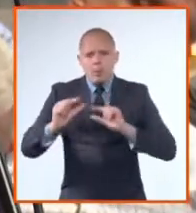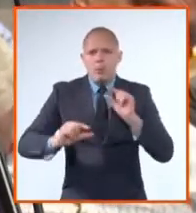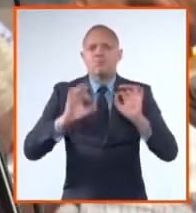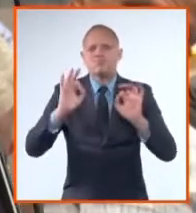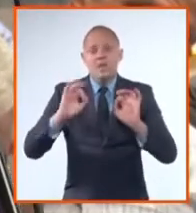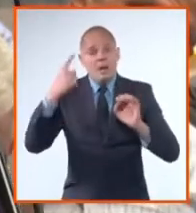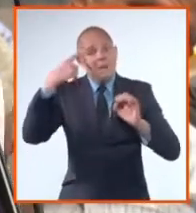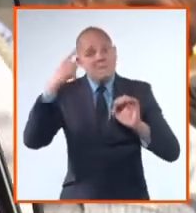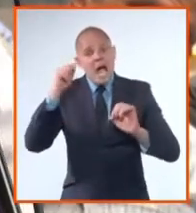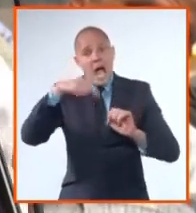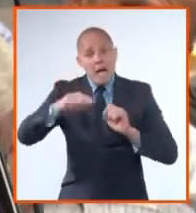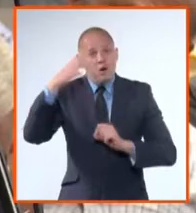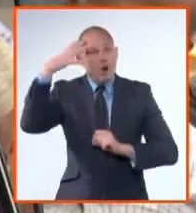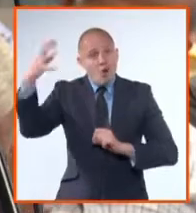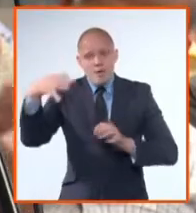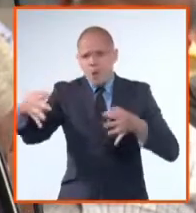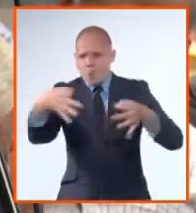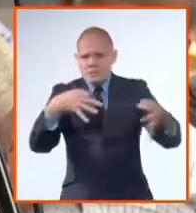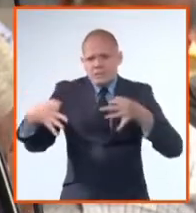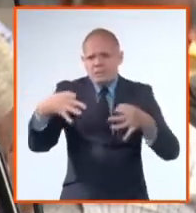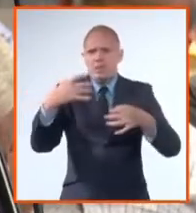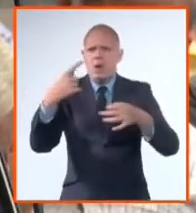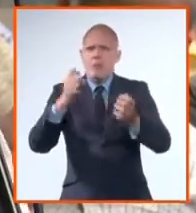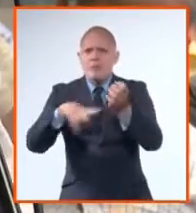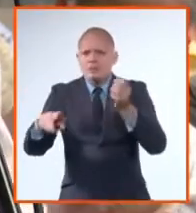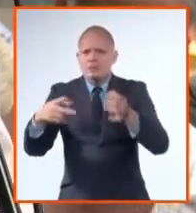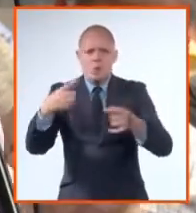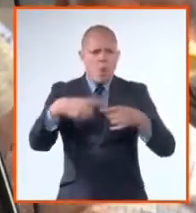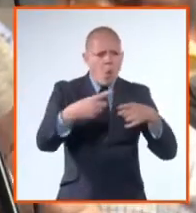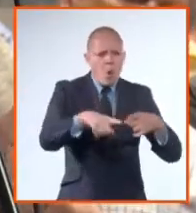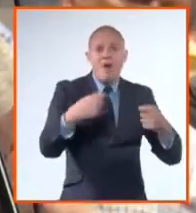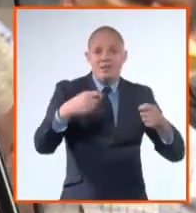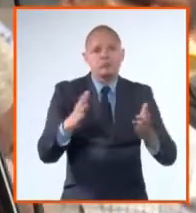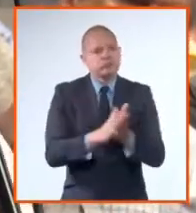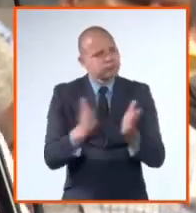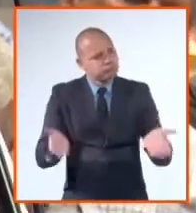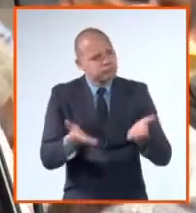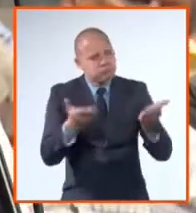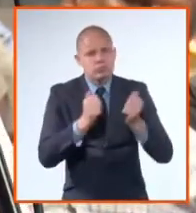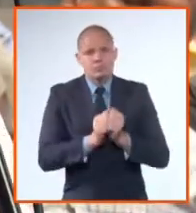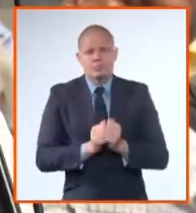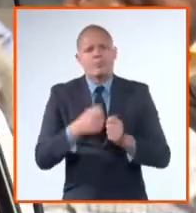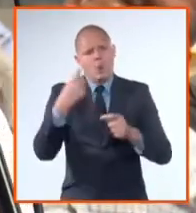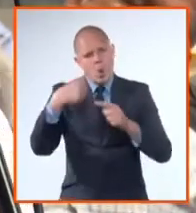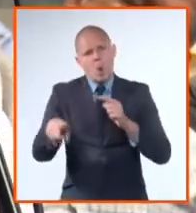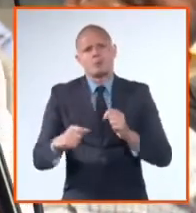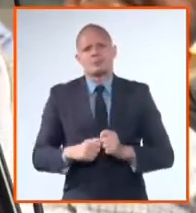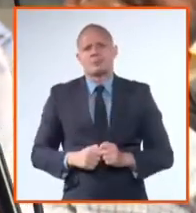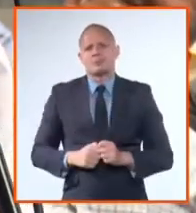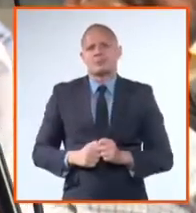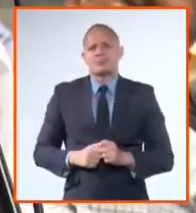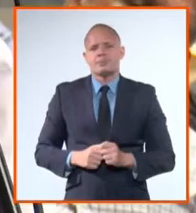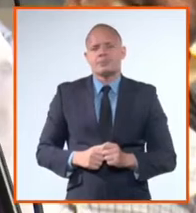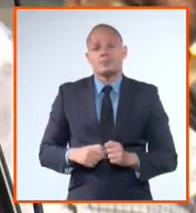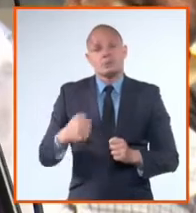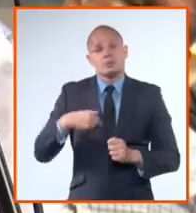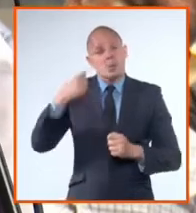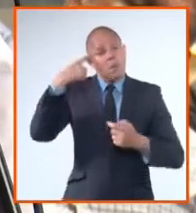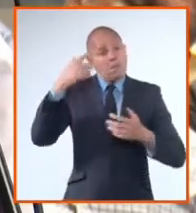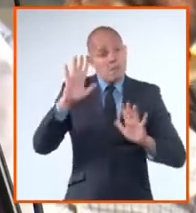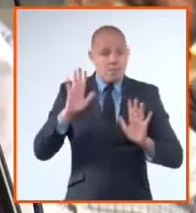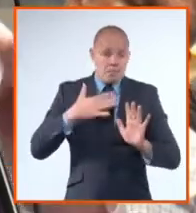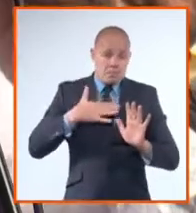procesos, consideramos que es un tema esencial. Y tercero y último, algunas reflexiones sobre algo que yo